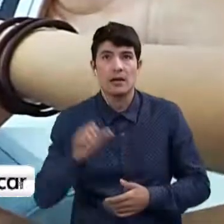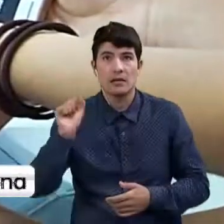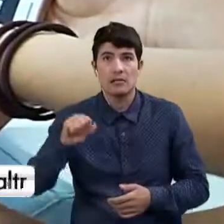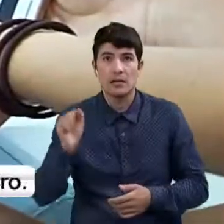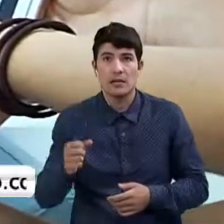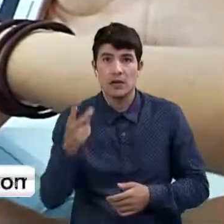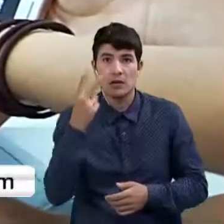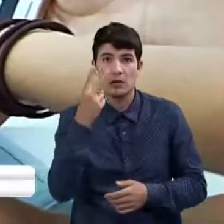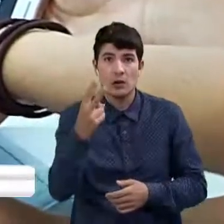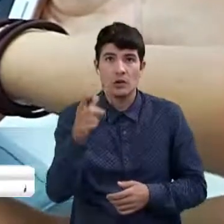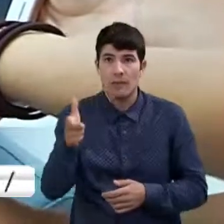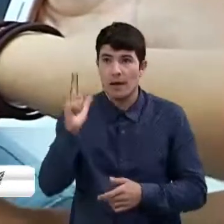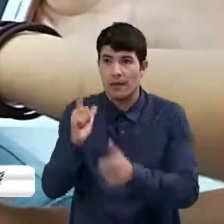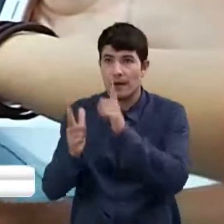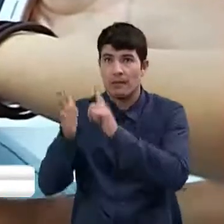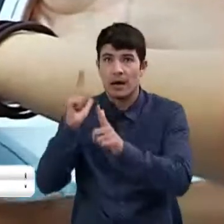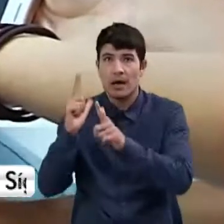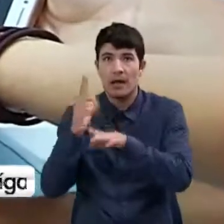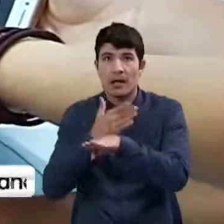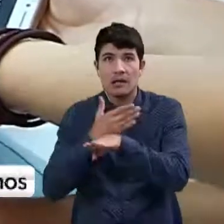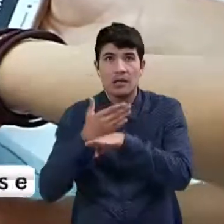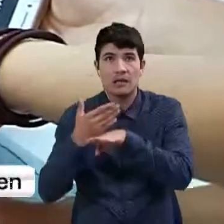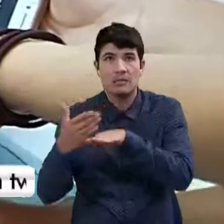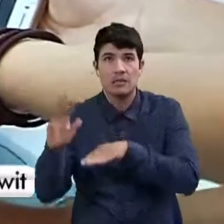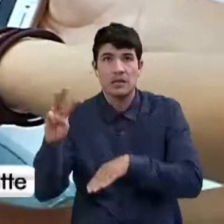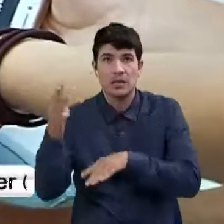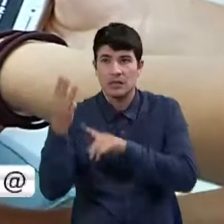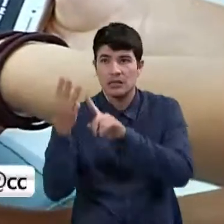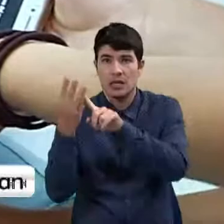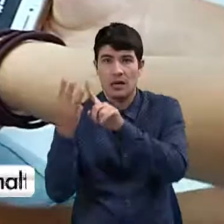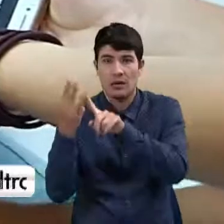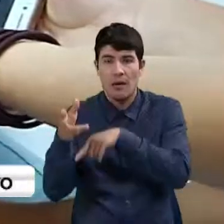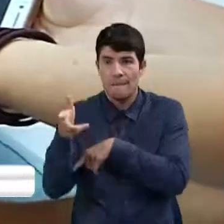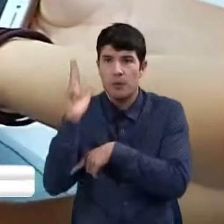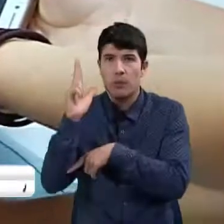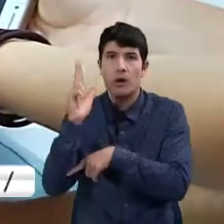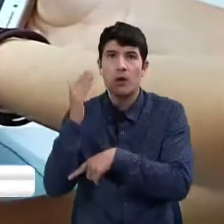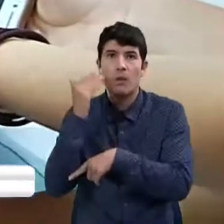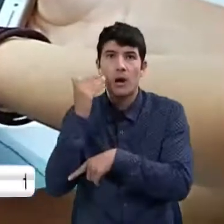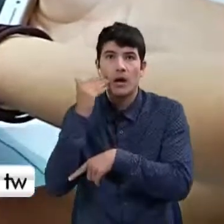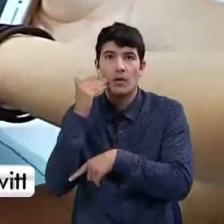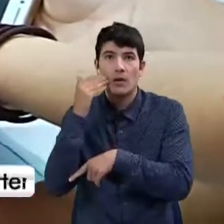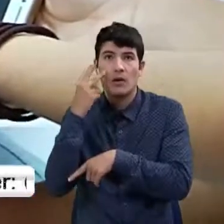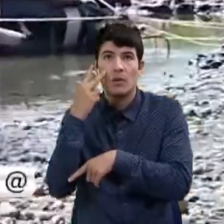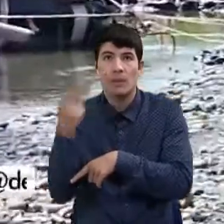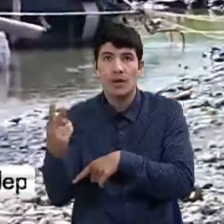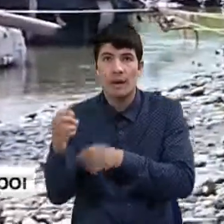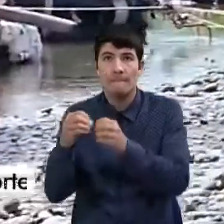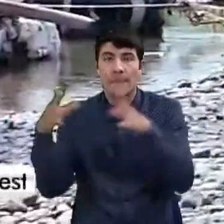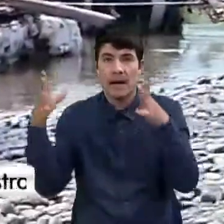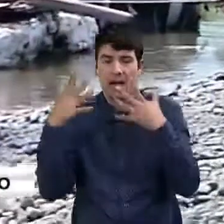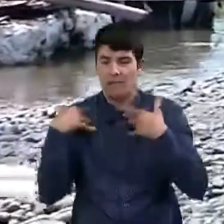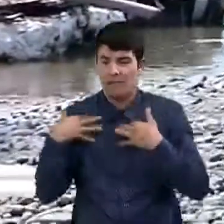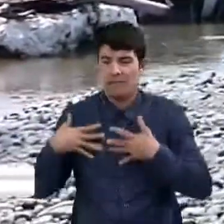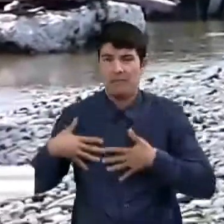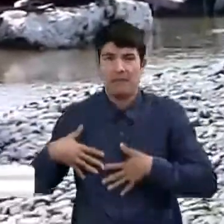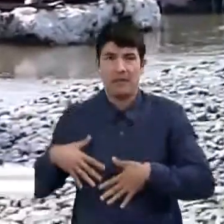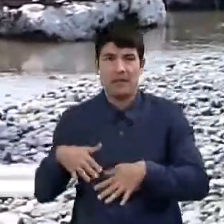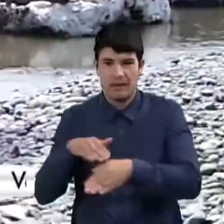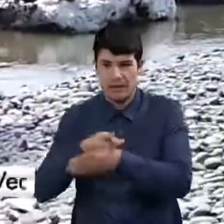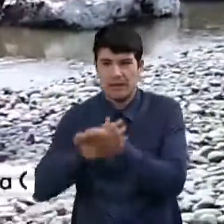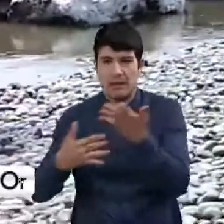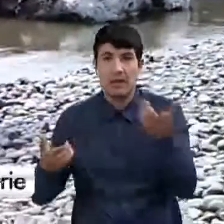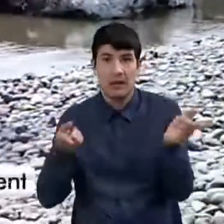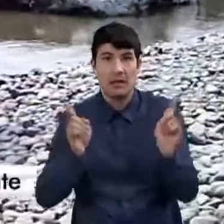hizo 22 disparos primero y después el tercer disparo es cuando los vídeos se tiñen de sangre también relató cómo